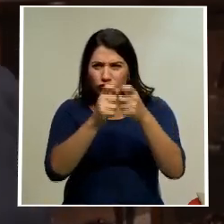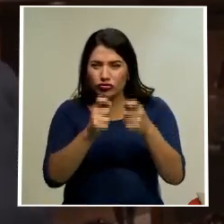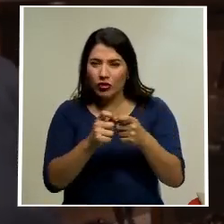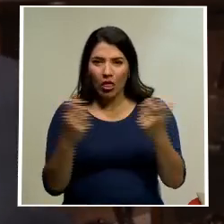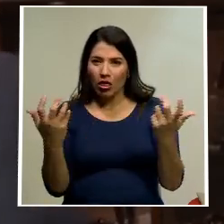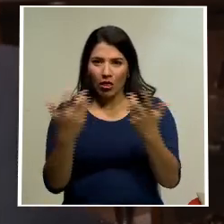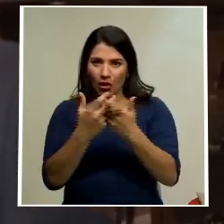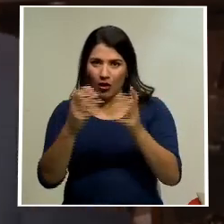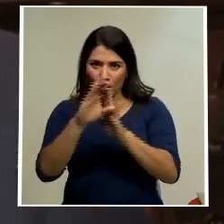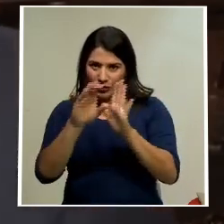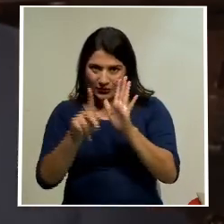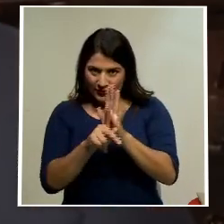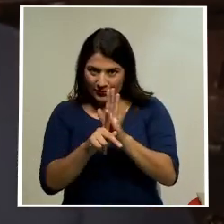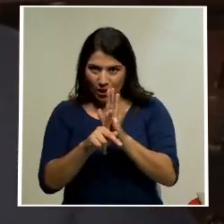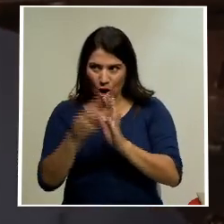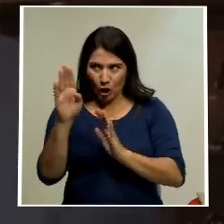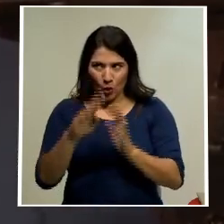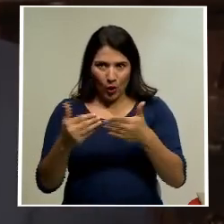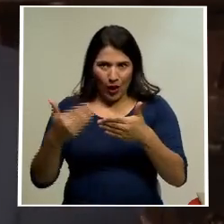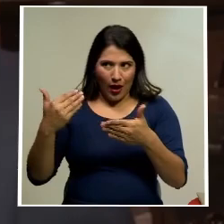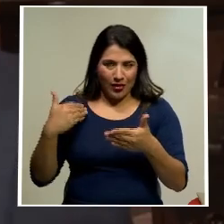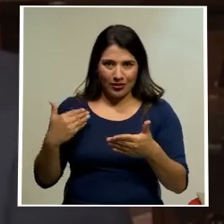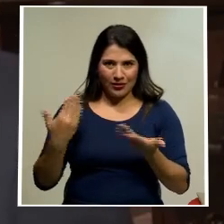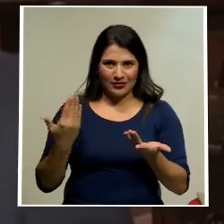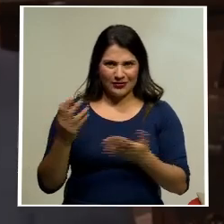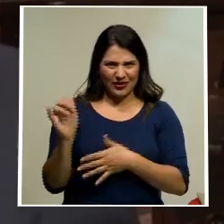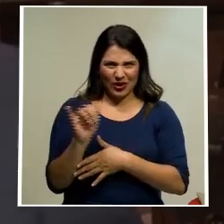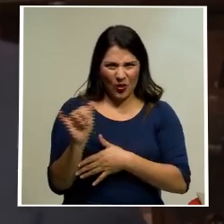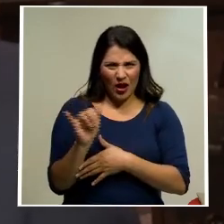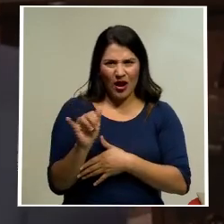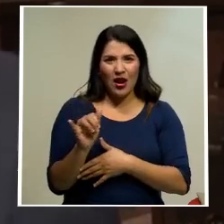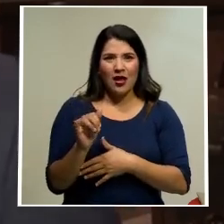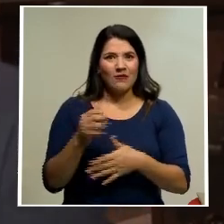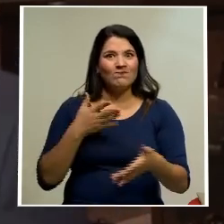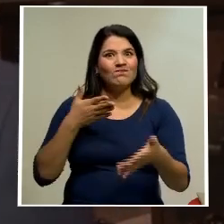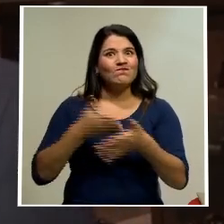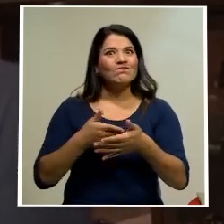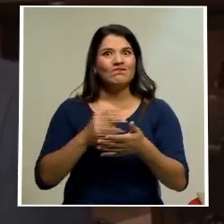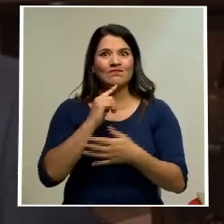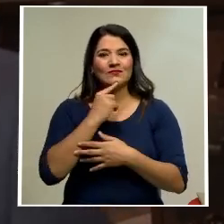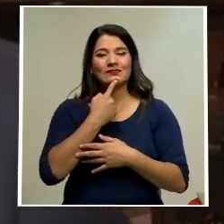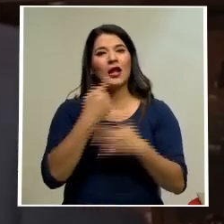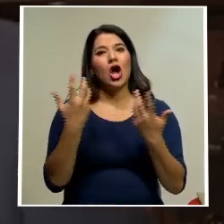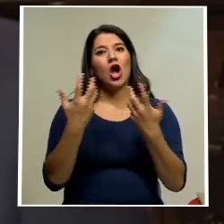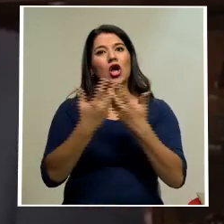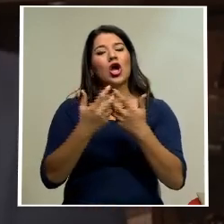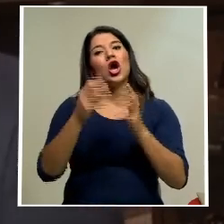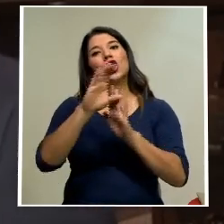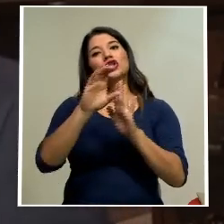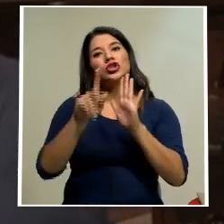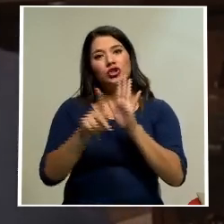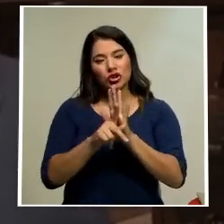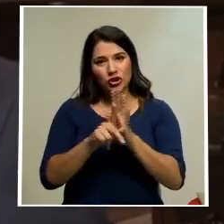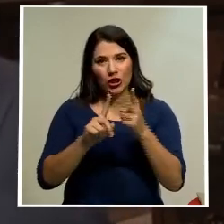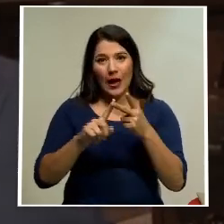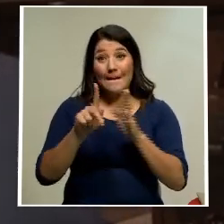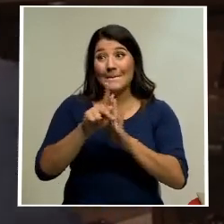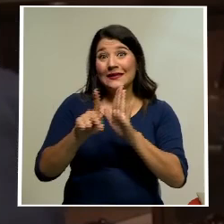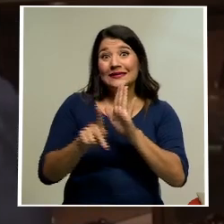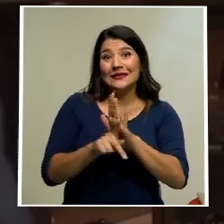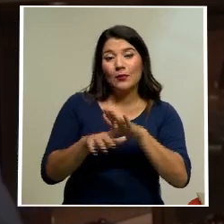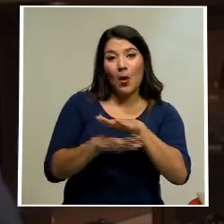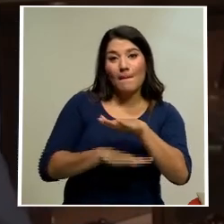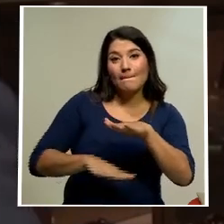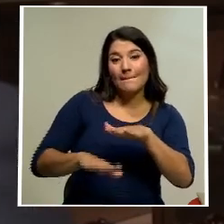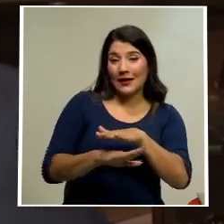que presentamos, violaciones graves a la Constitución política, a principios básicos para el sistema democrático